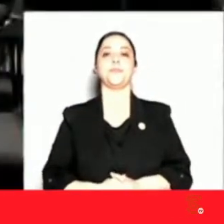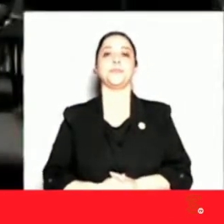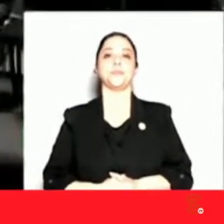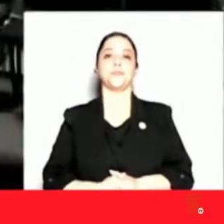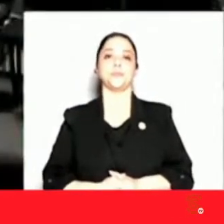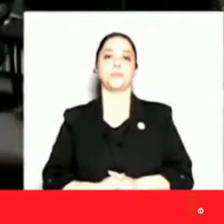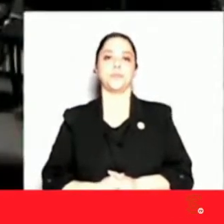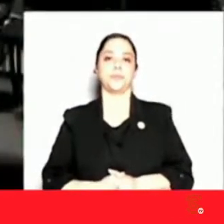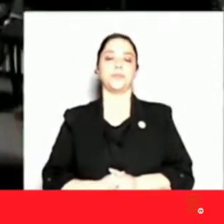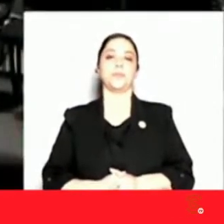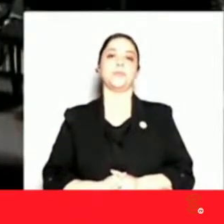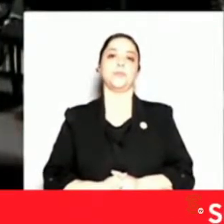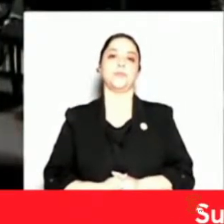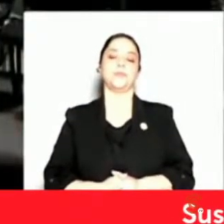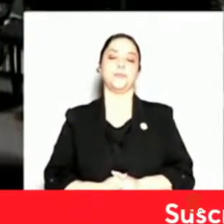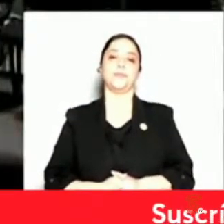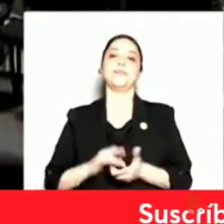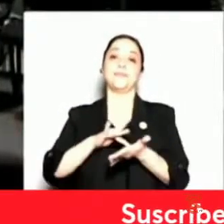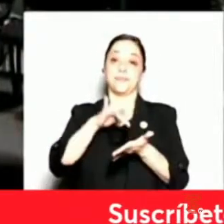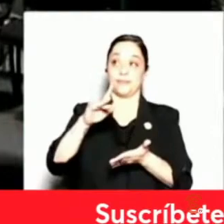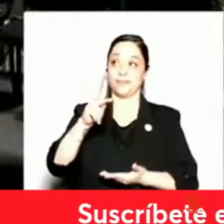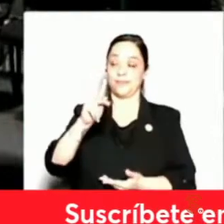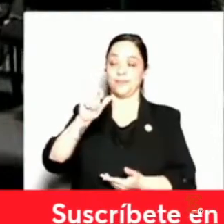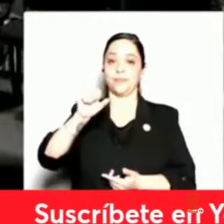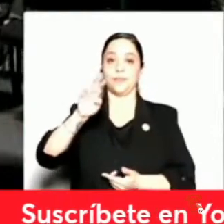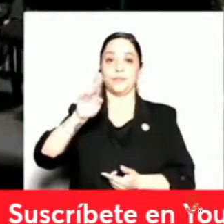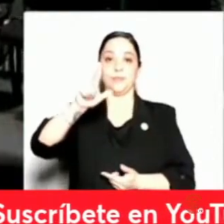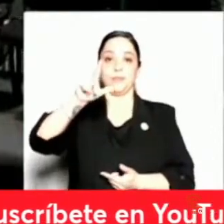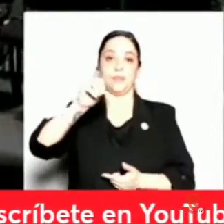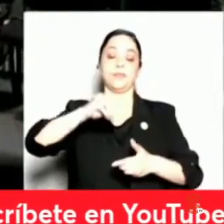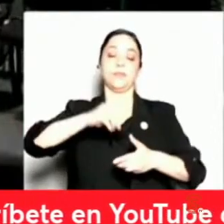Gracias. Gracias, Pablo.